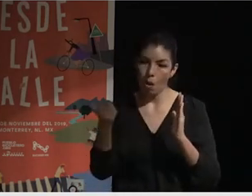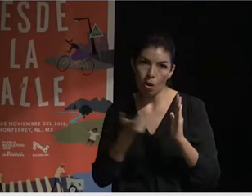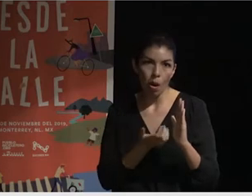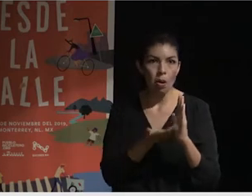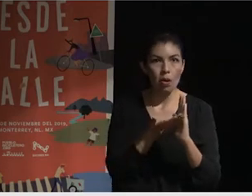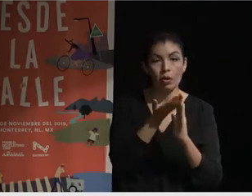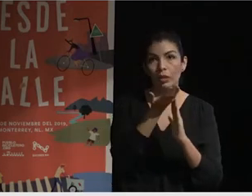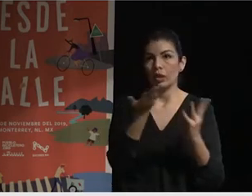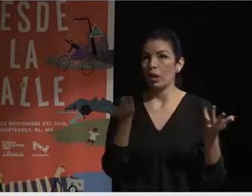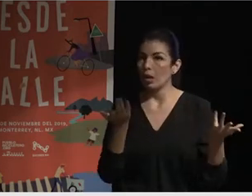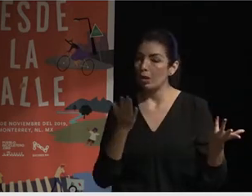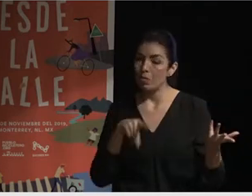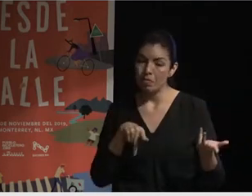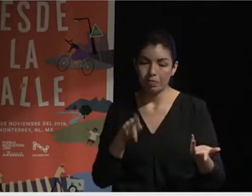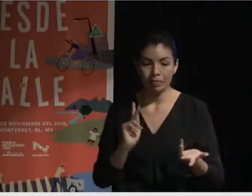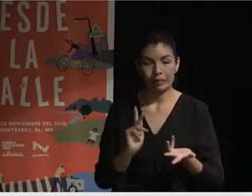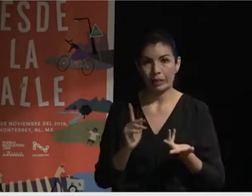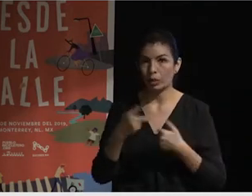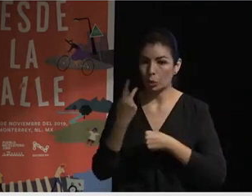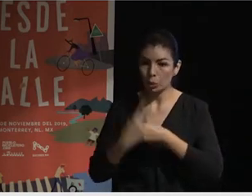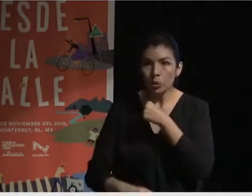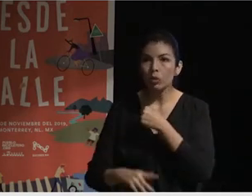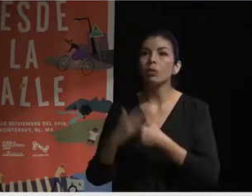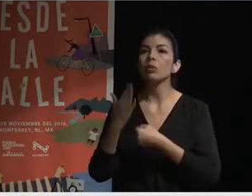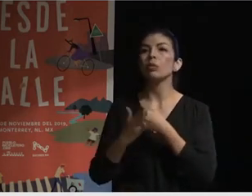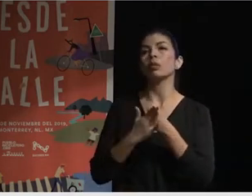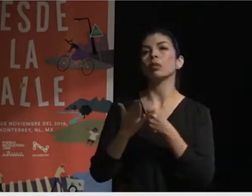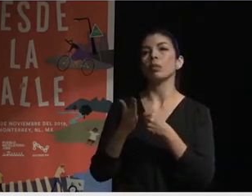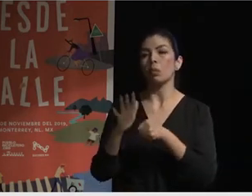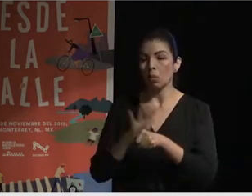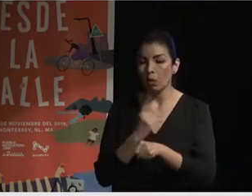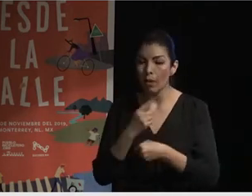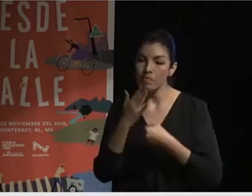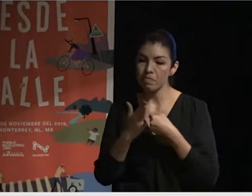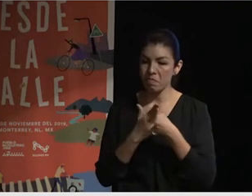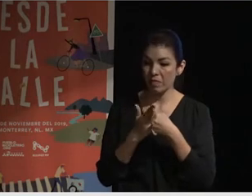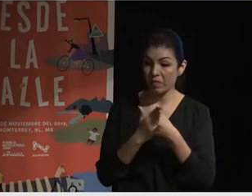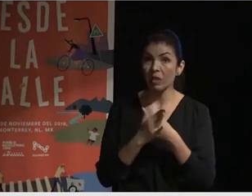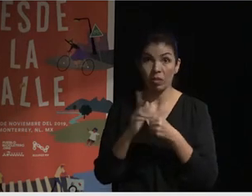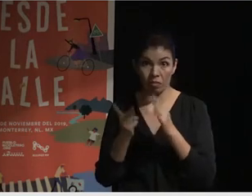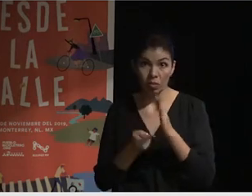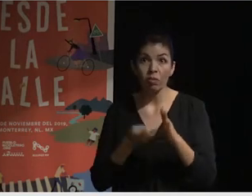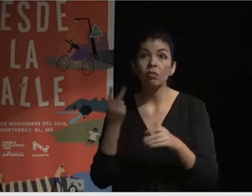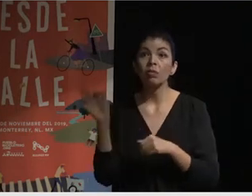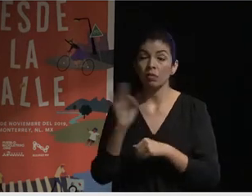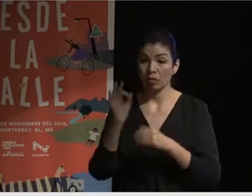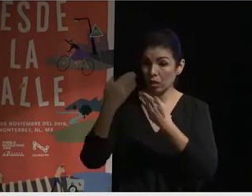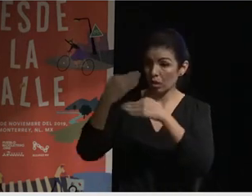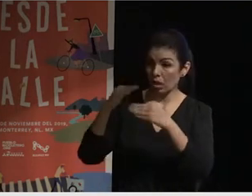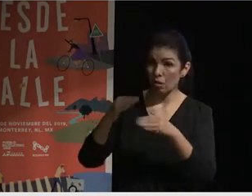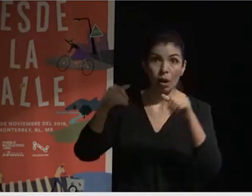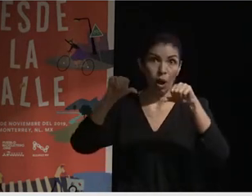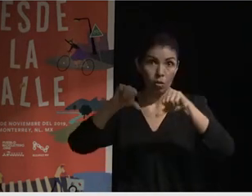estar en crisis climática, ¿no? Ya no va a haber ni siquiera para tomar medidas. En fin, creo que